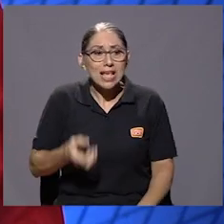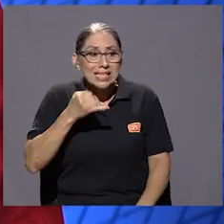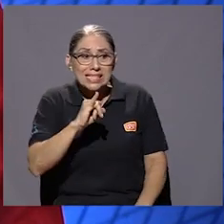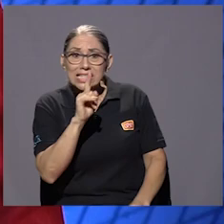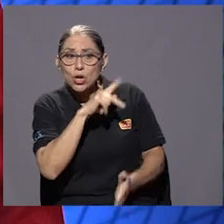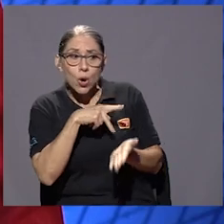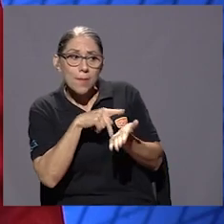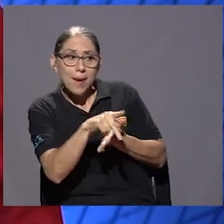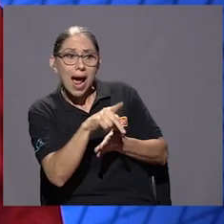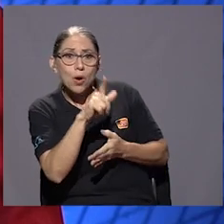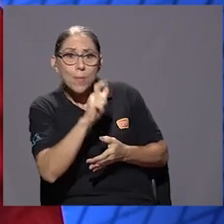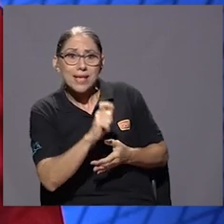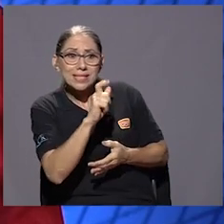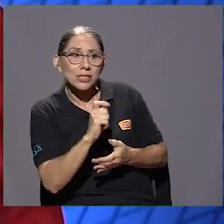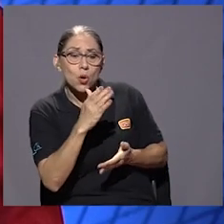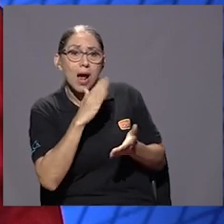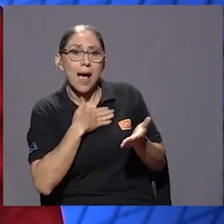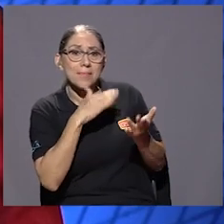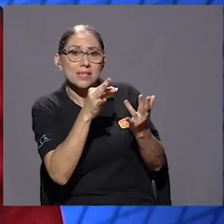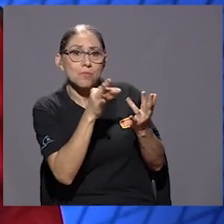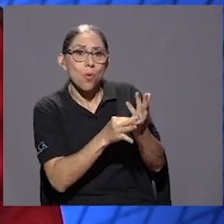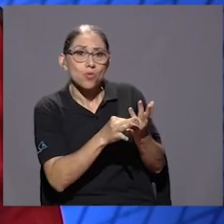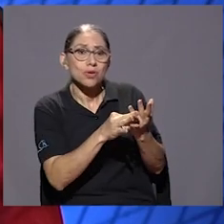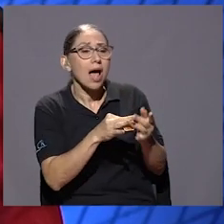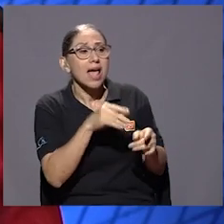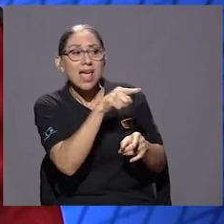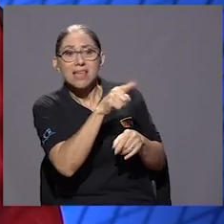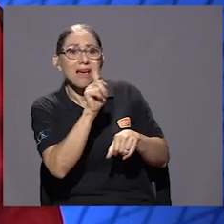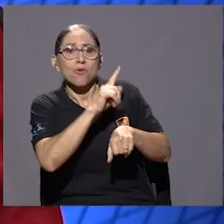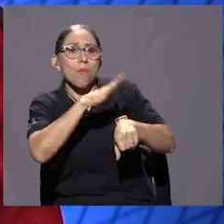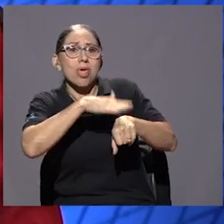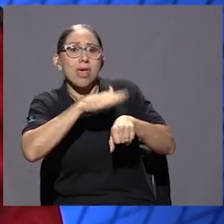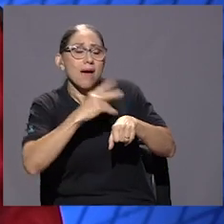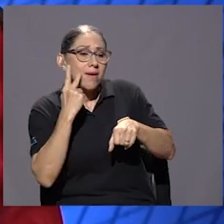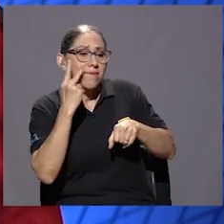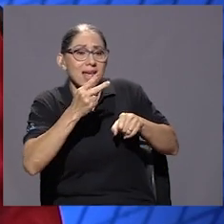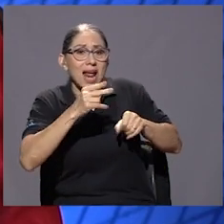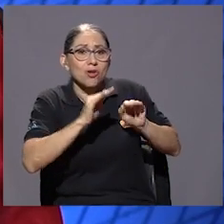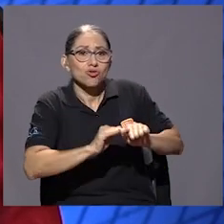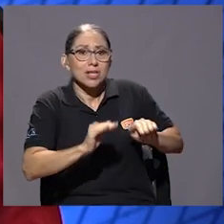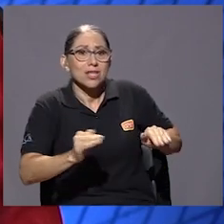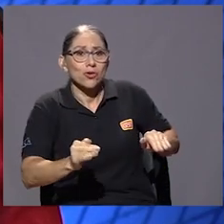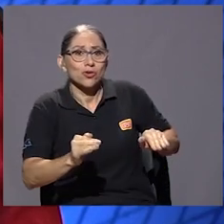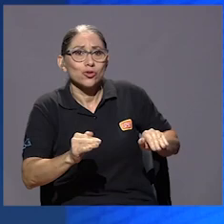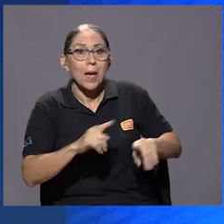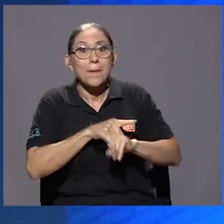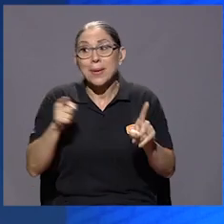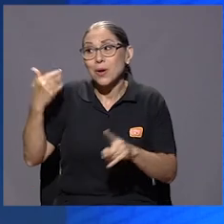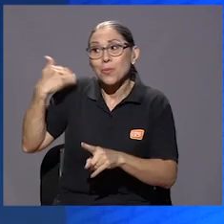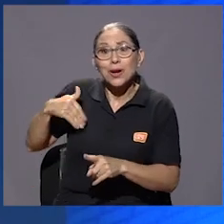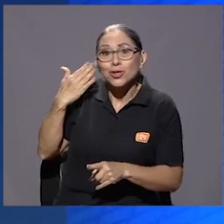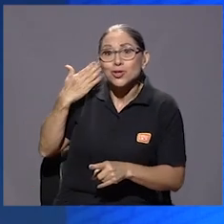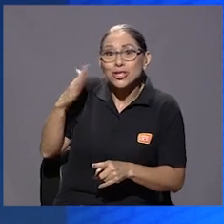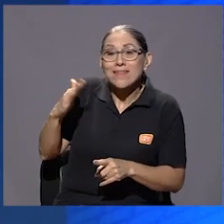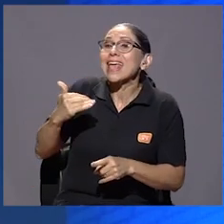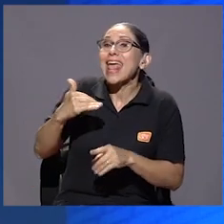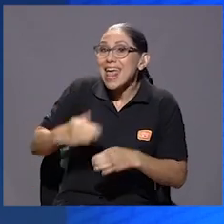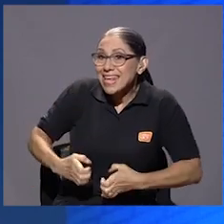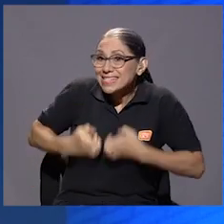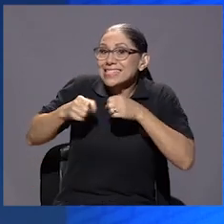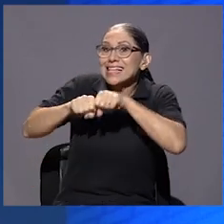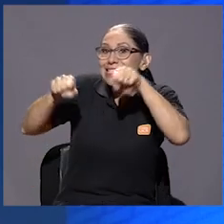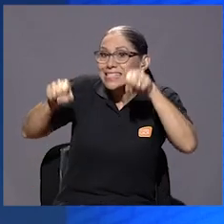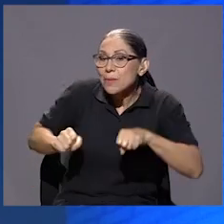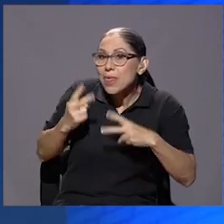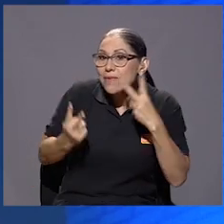pago no me deja ver a los niños. Y resulta que los varones no saben que existe el régimen de visitas, que lo pueden pedir ante el